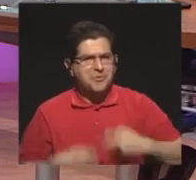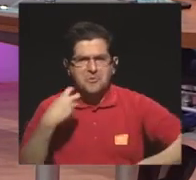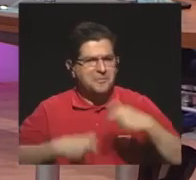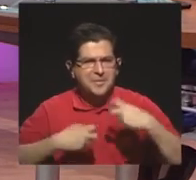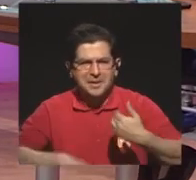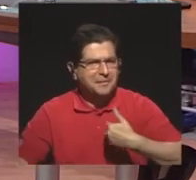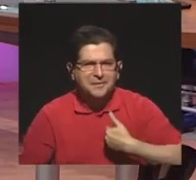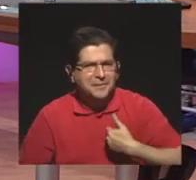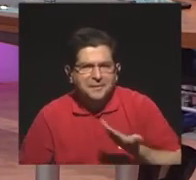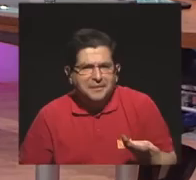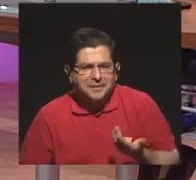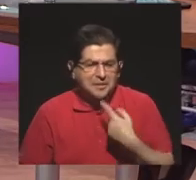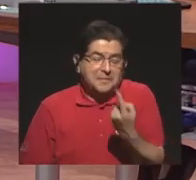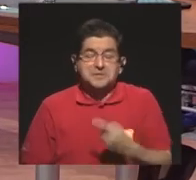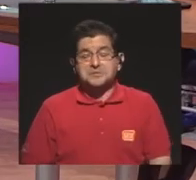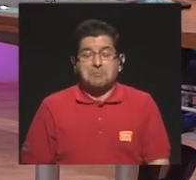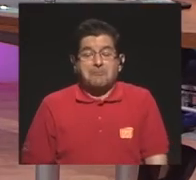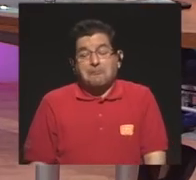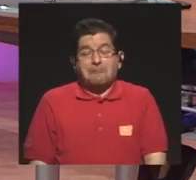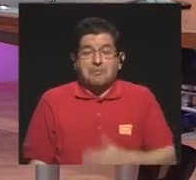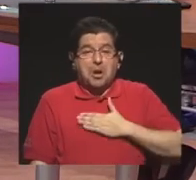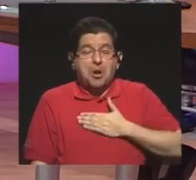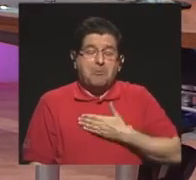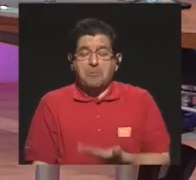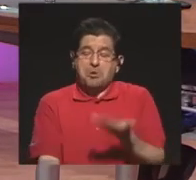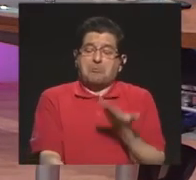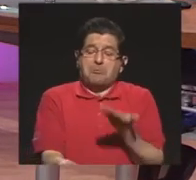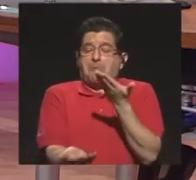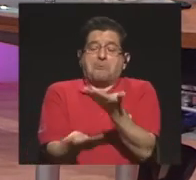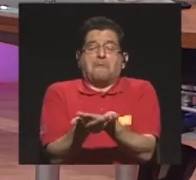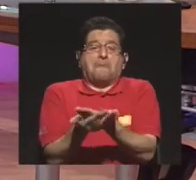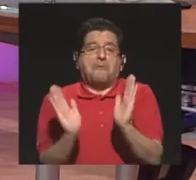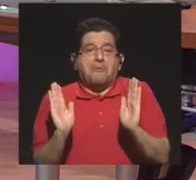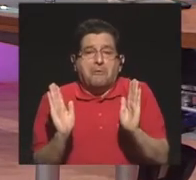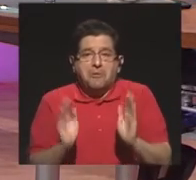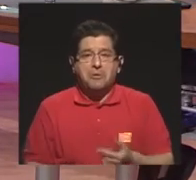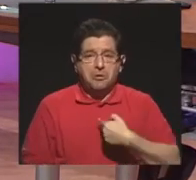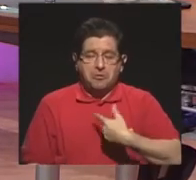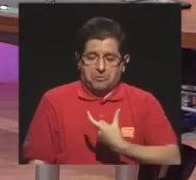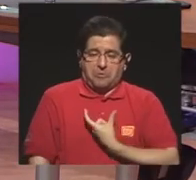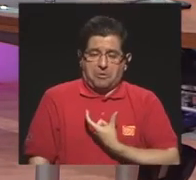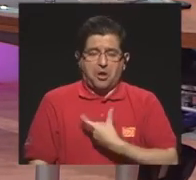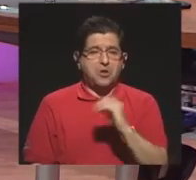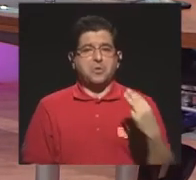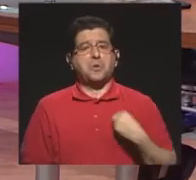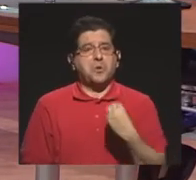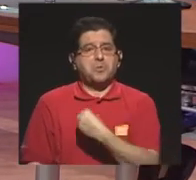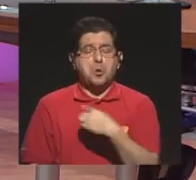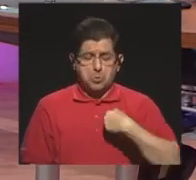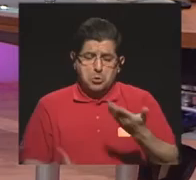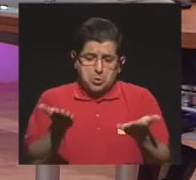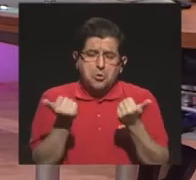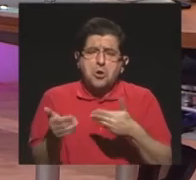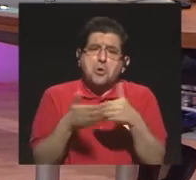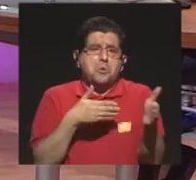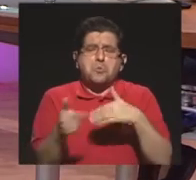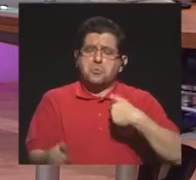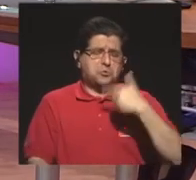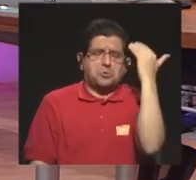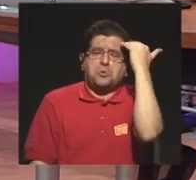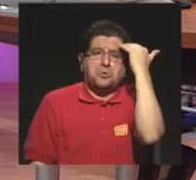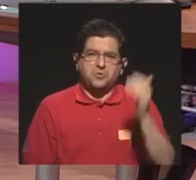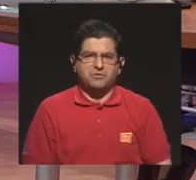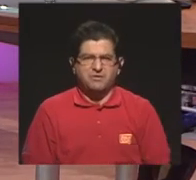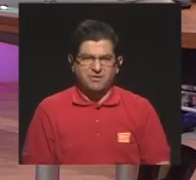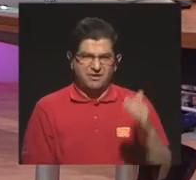problema. Un hombre dice, ay, a mí me ofrecen ser alcalde o ser regidor, o yo quiero, no importa que no sepa, el